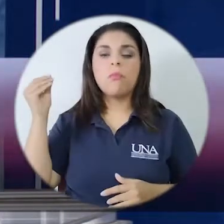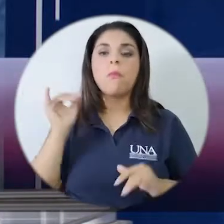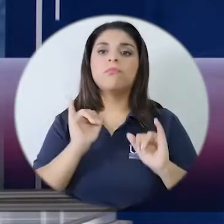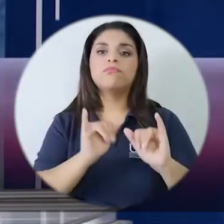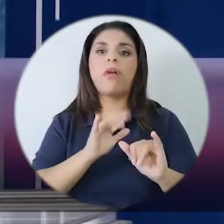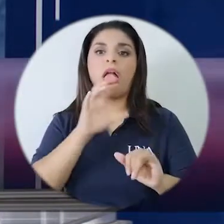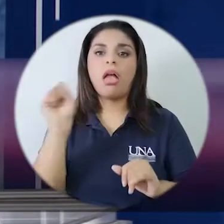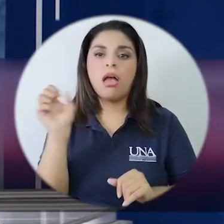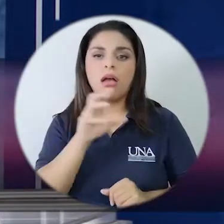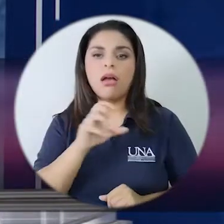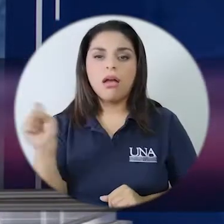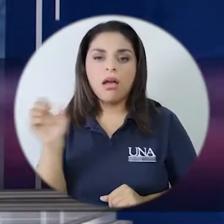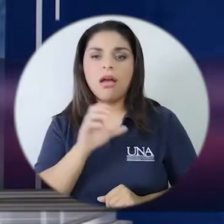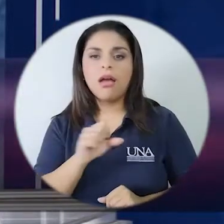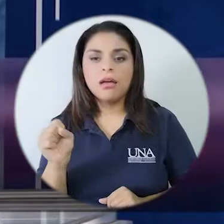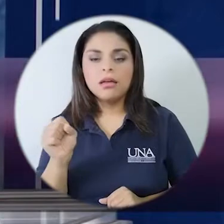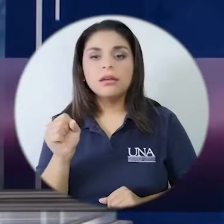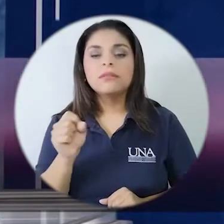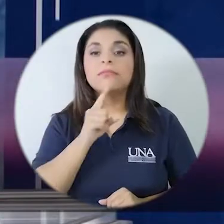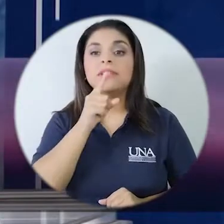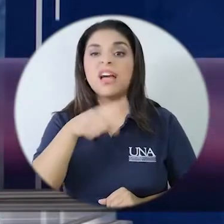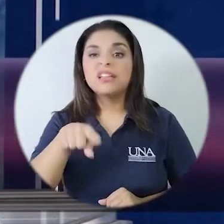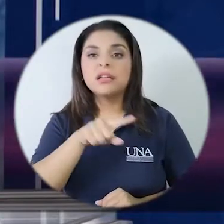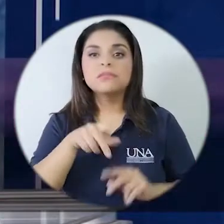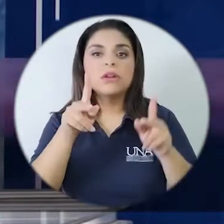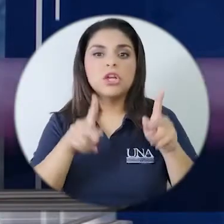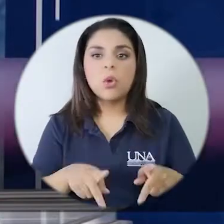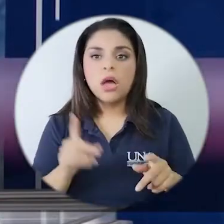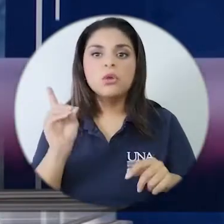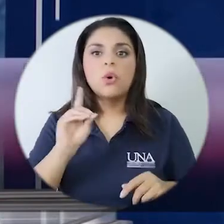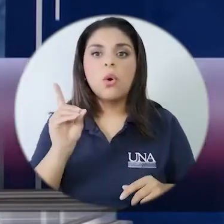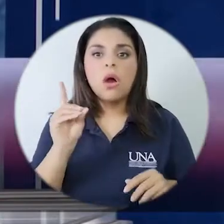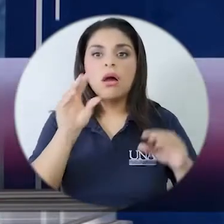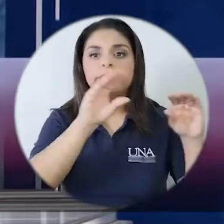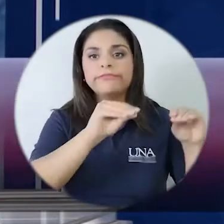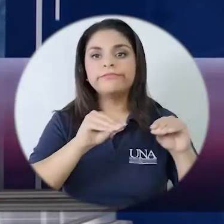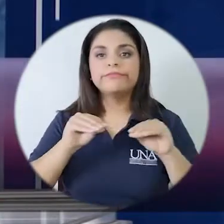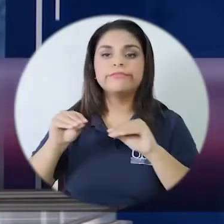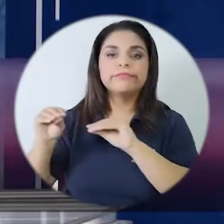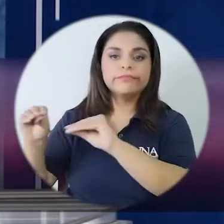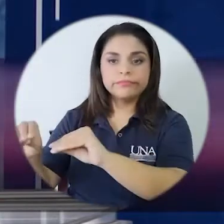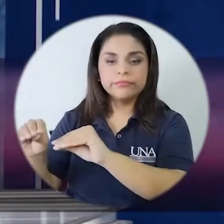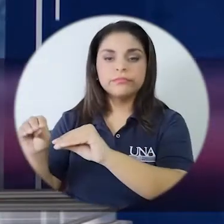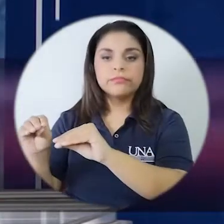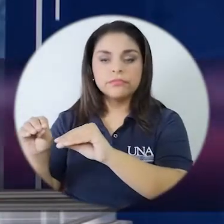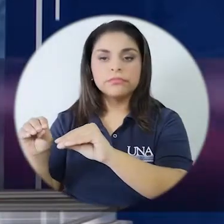por meses, lo que significa que esas personas, ¿verdad?, se están